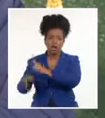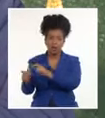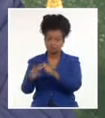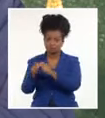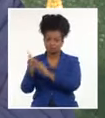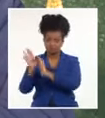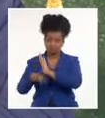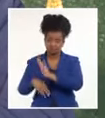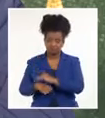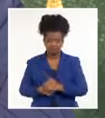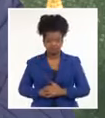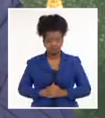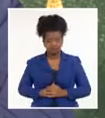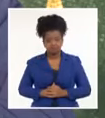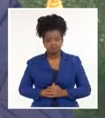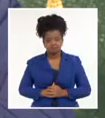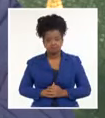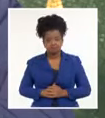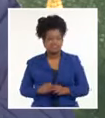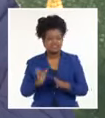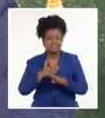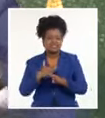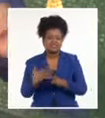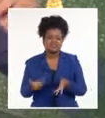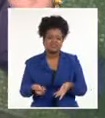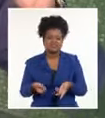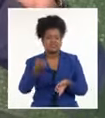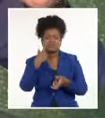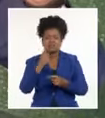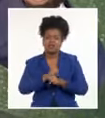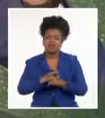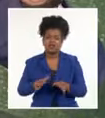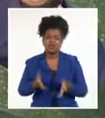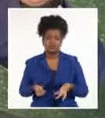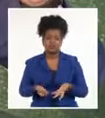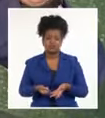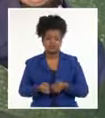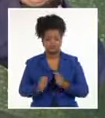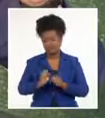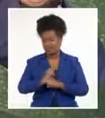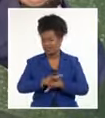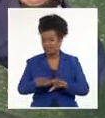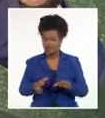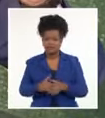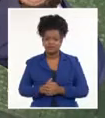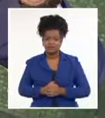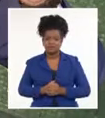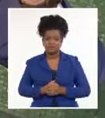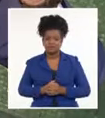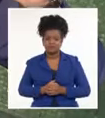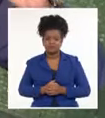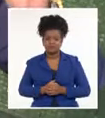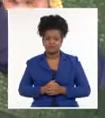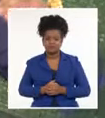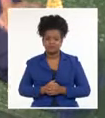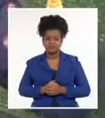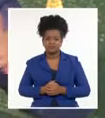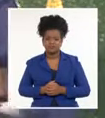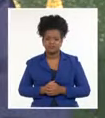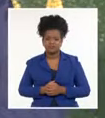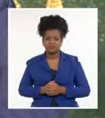Eso es una señal absolutamente clara de la cada vez